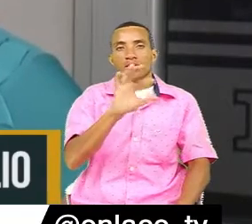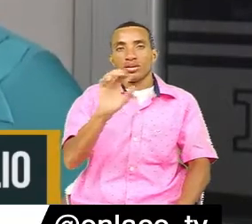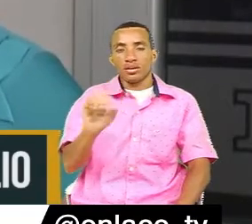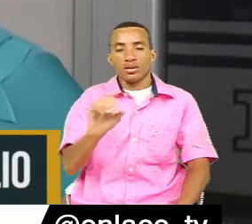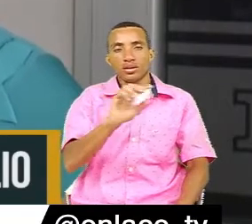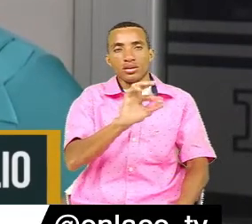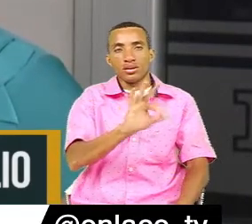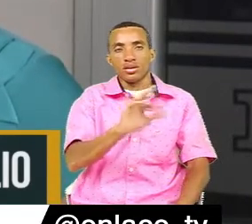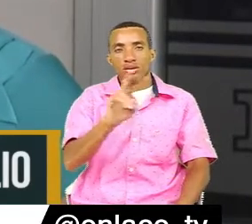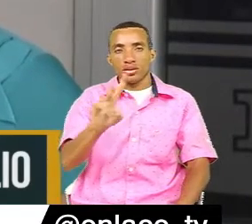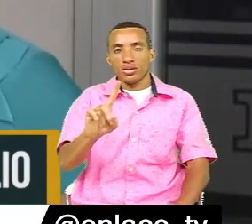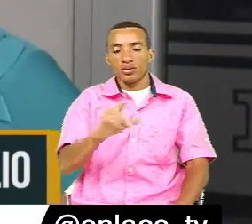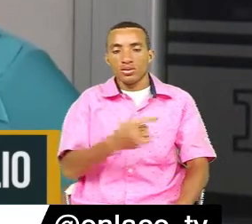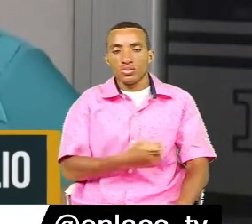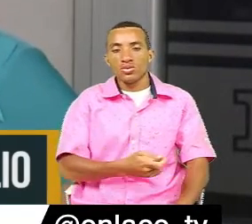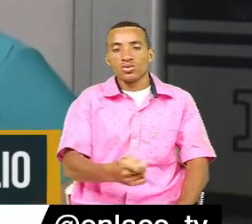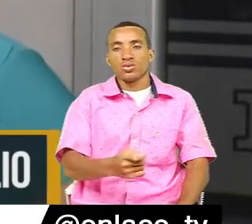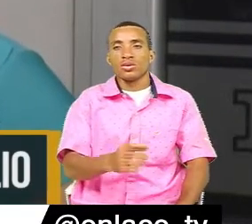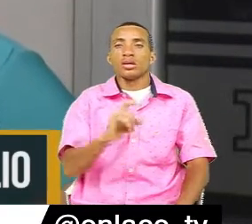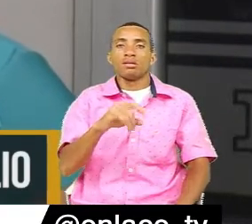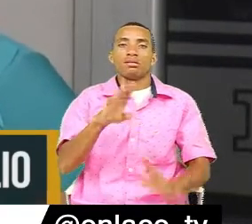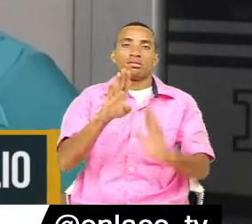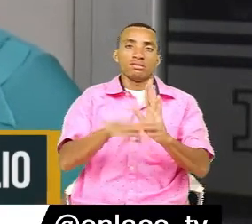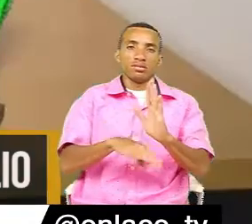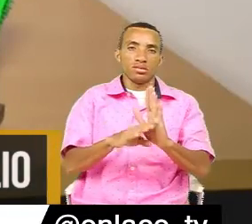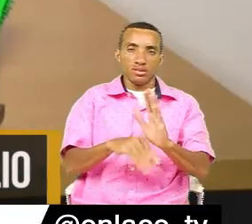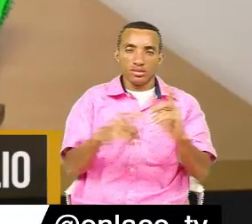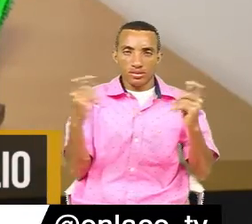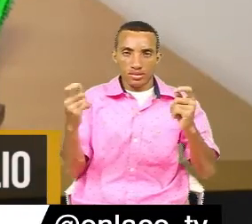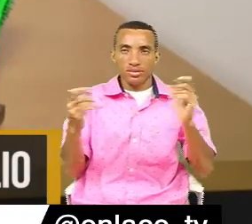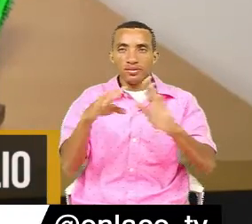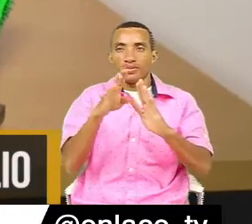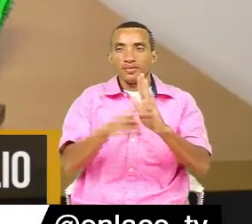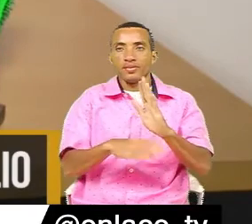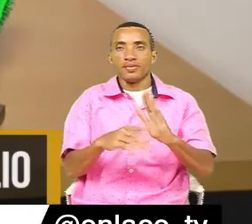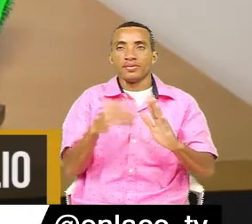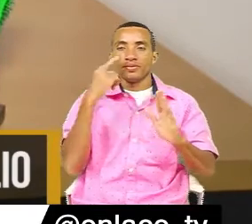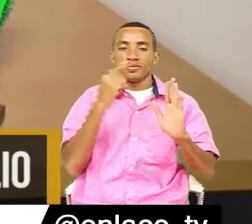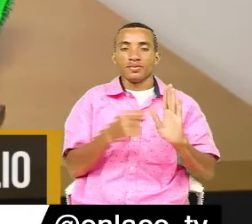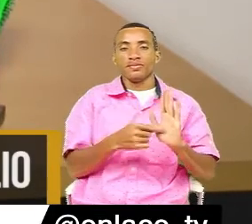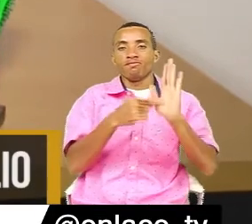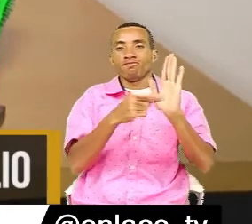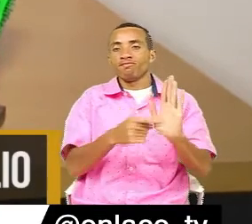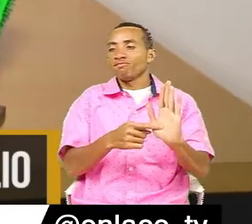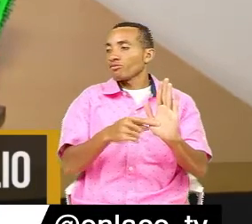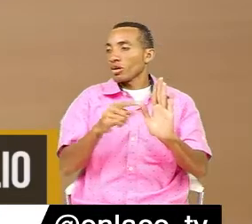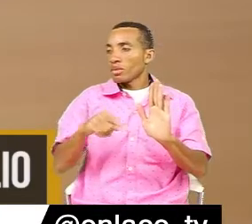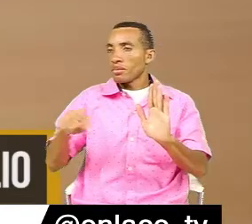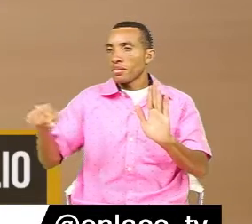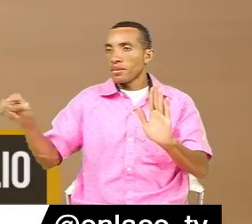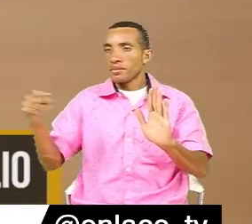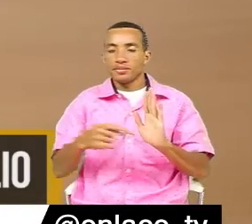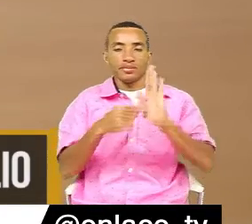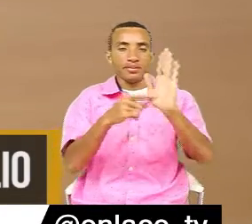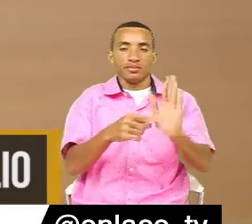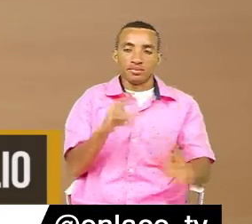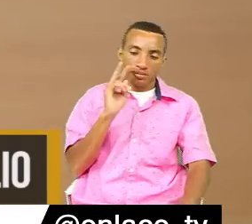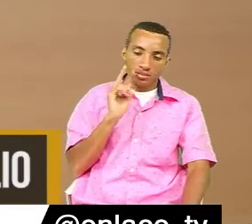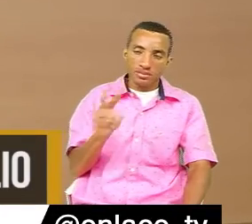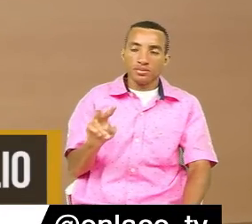semana vamos a tener grandes descuentos. La exposición se realiza gracias a un trabajo articulado con la Fundación